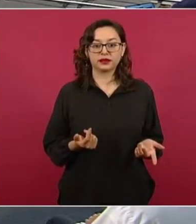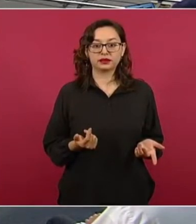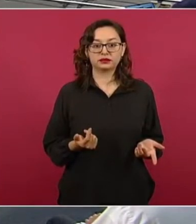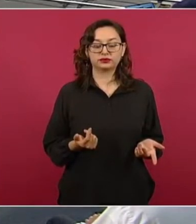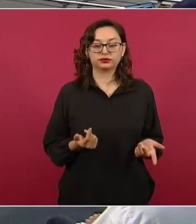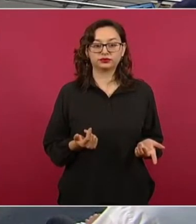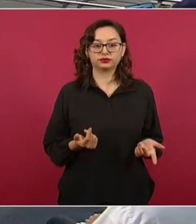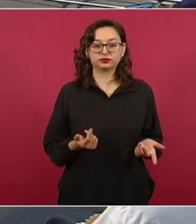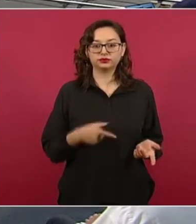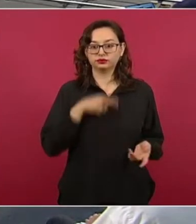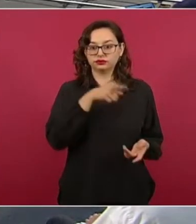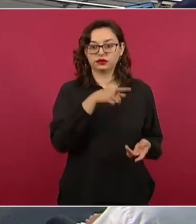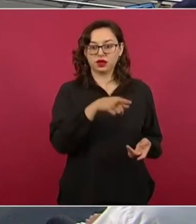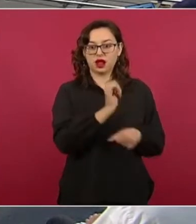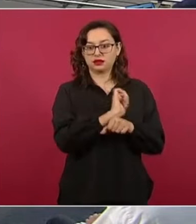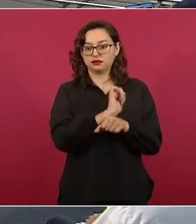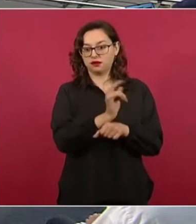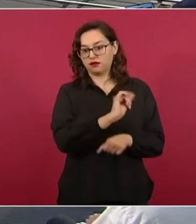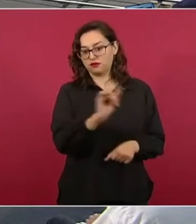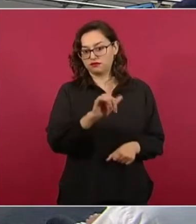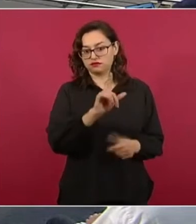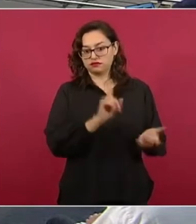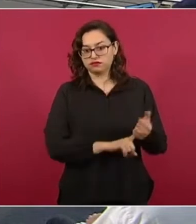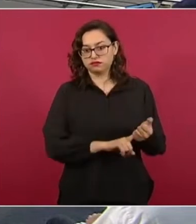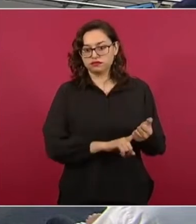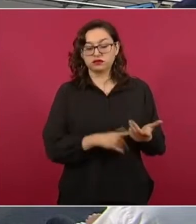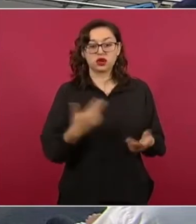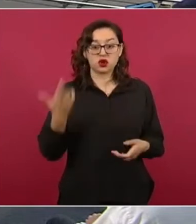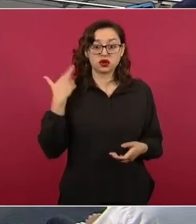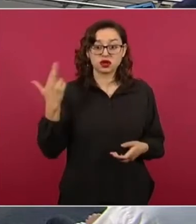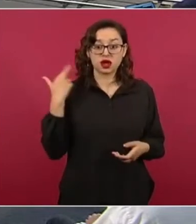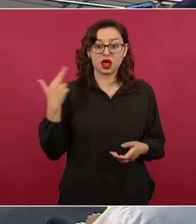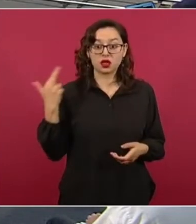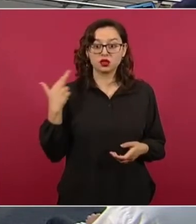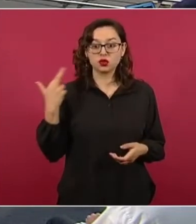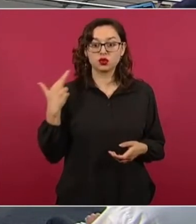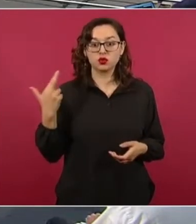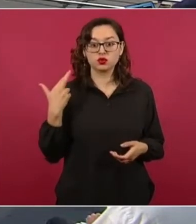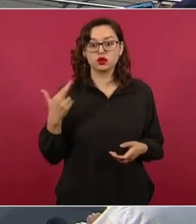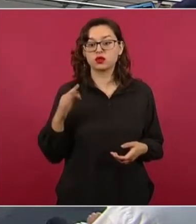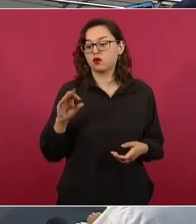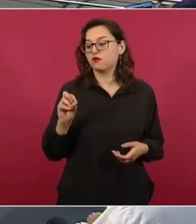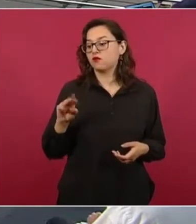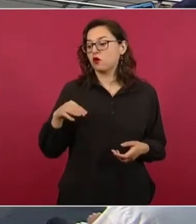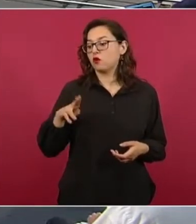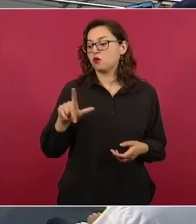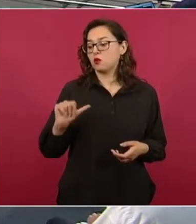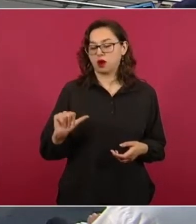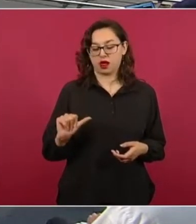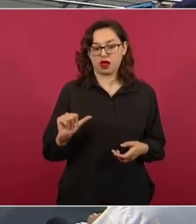Sí, donde están los famosos. La radio, Radio Fórmula.